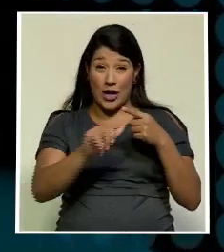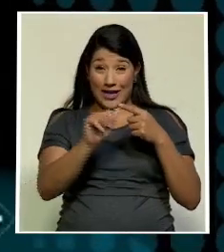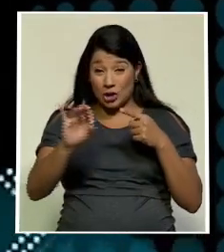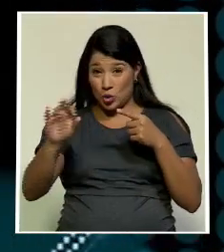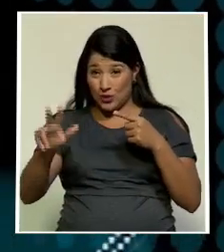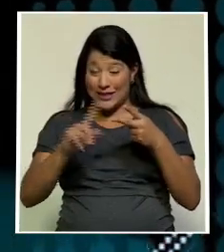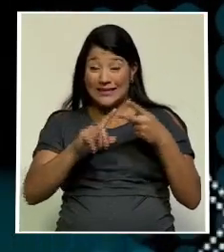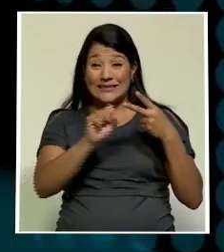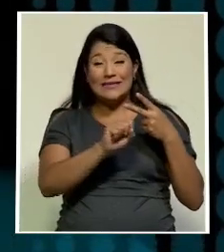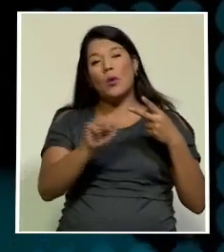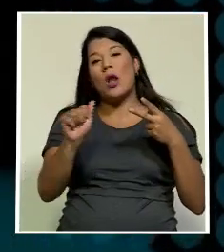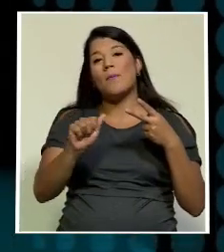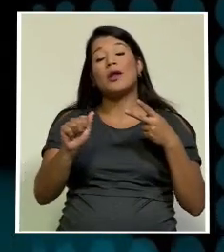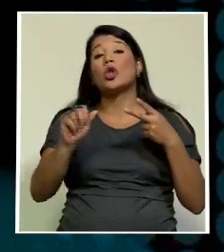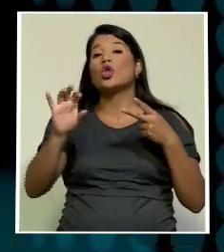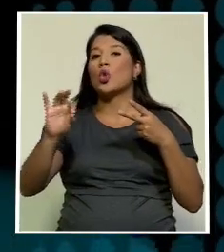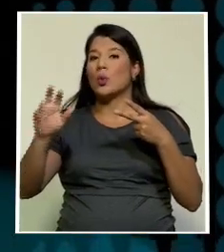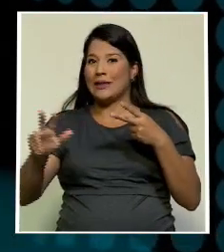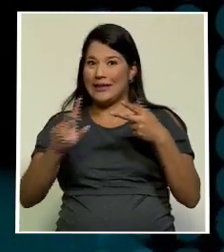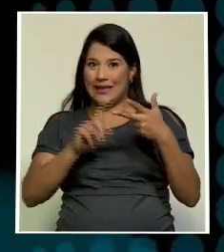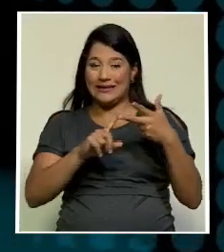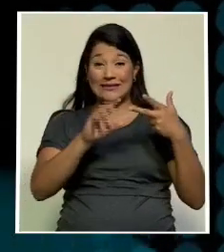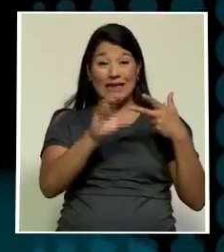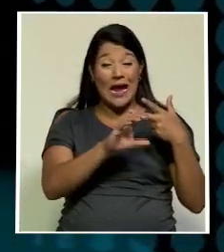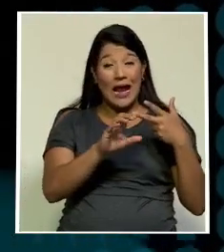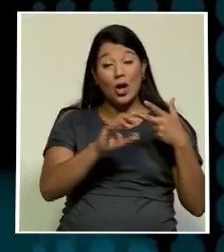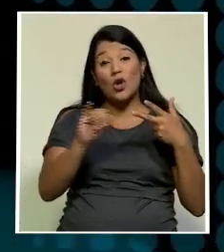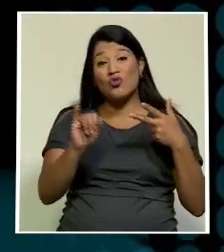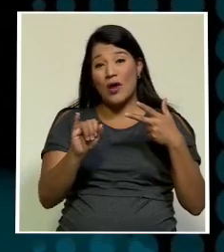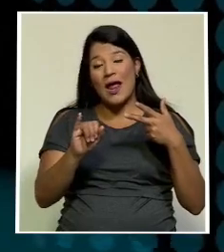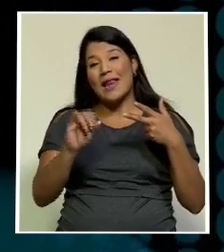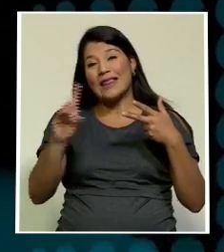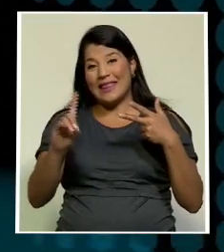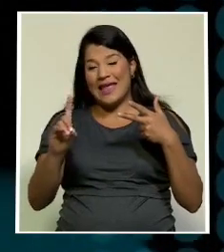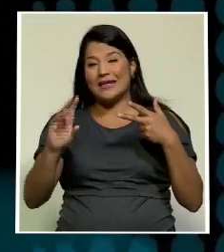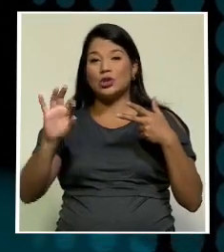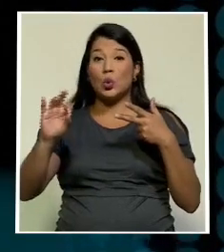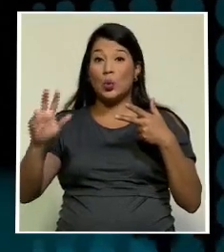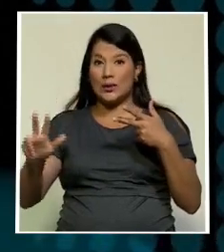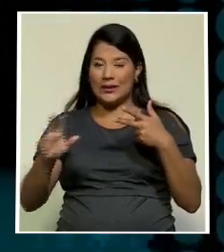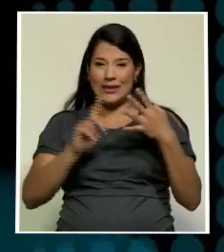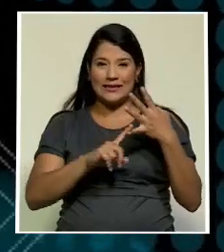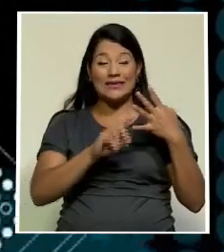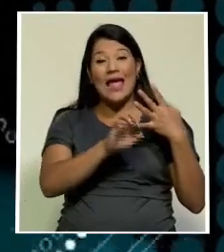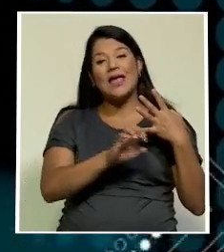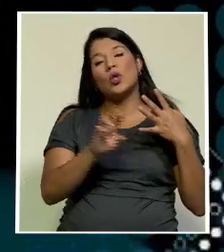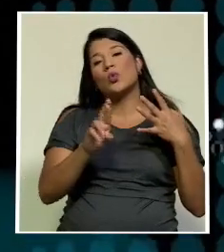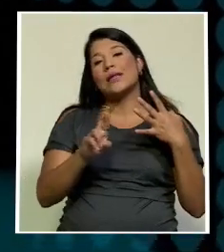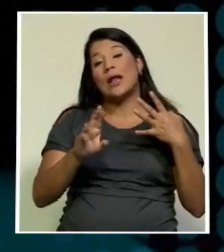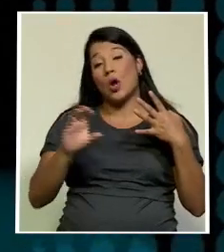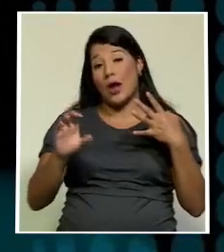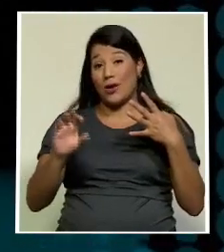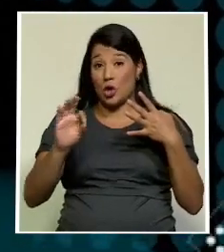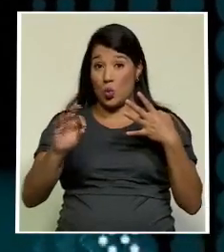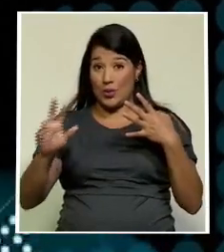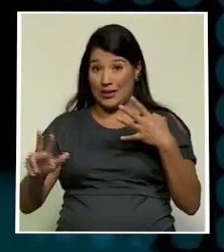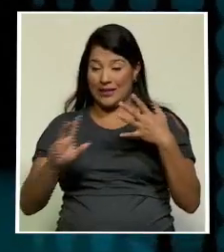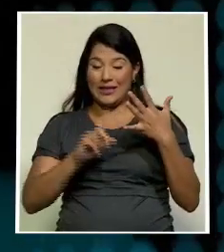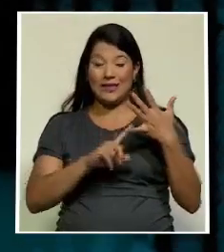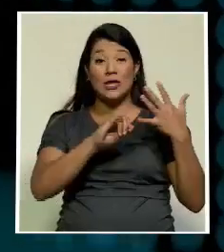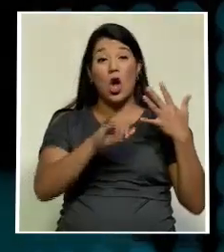Alberto Angulo Redondo 93, Carlo Israel Díaz Sánchez 93, Edwin Retana Carrera 93,